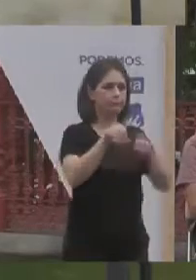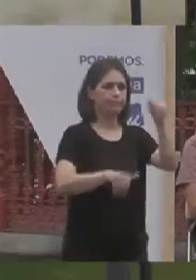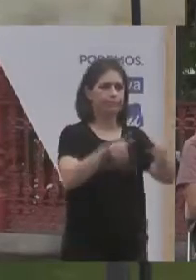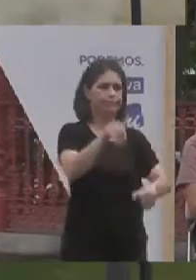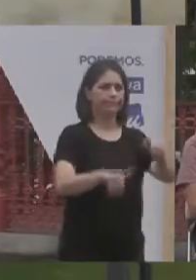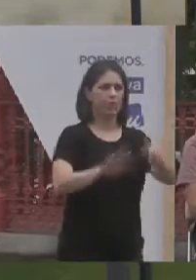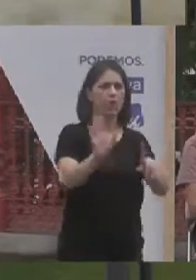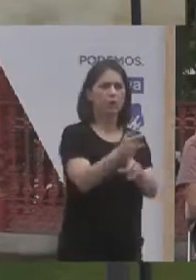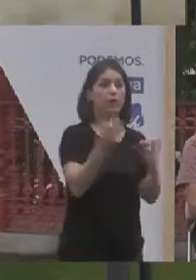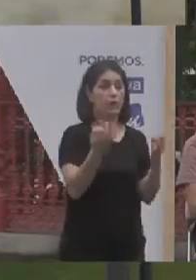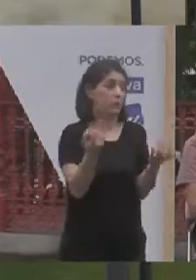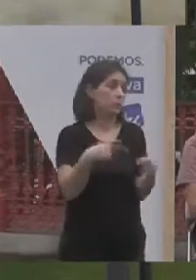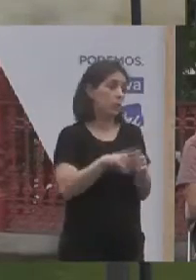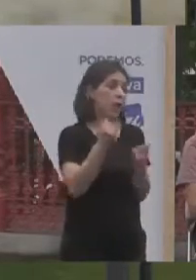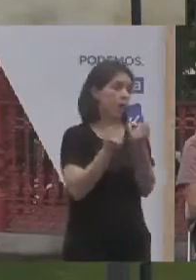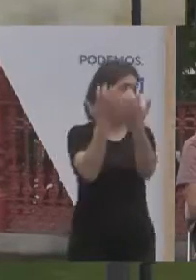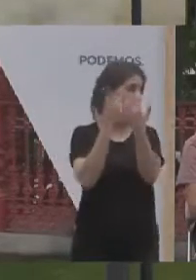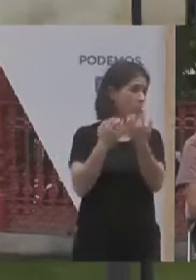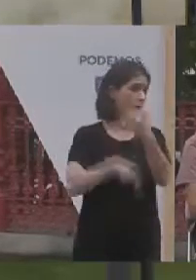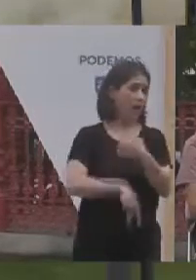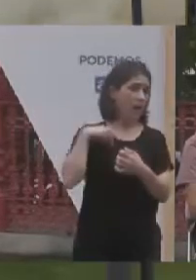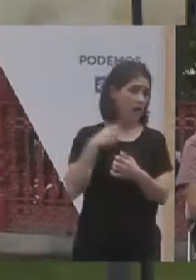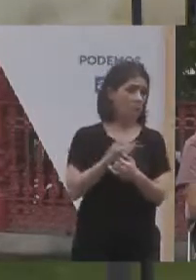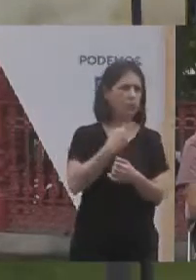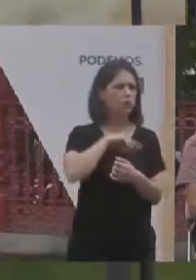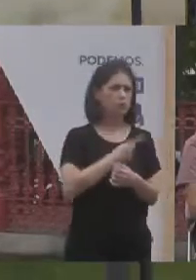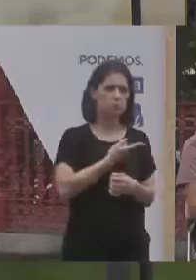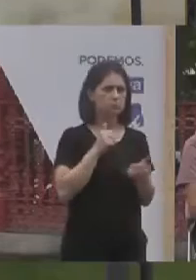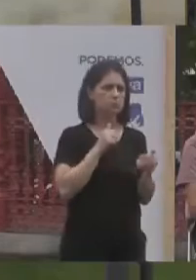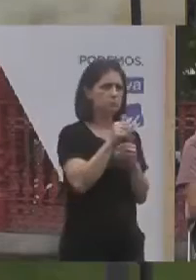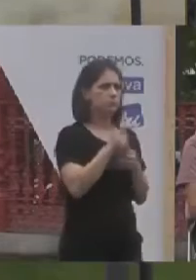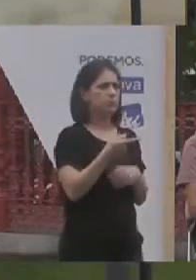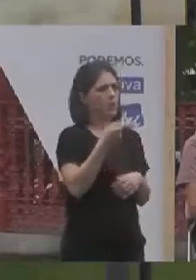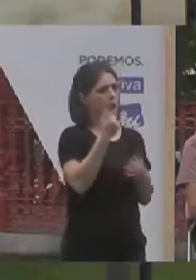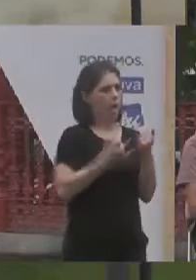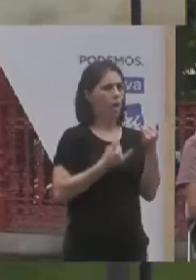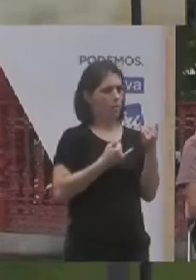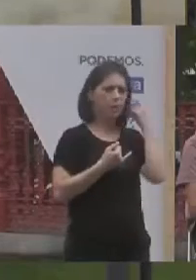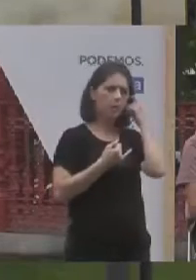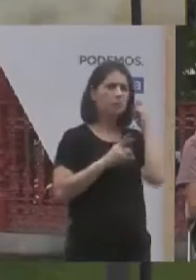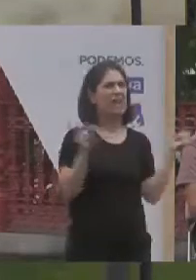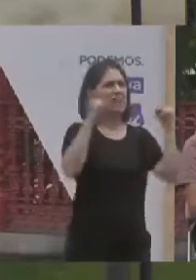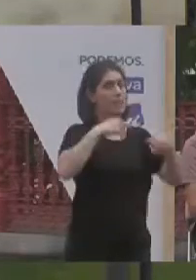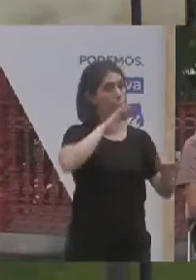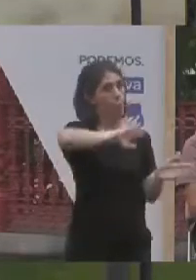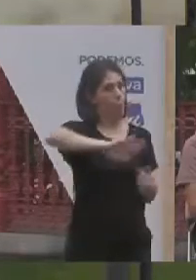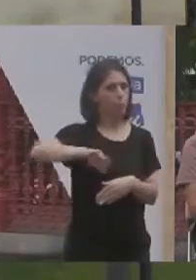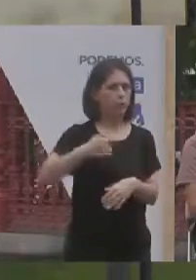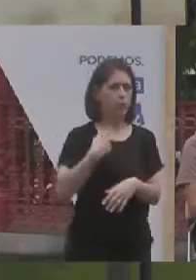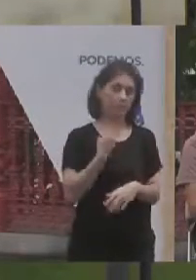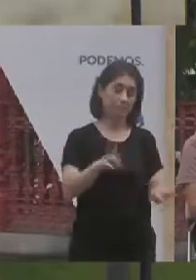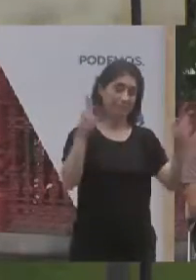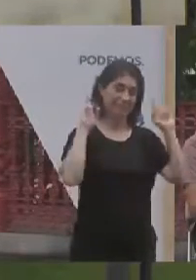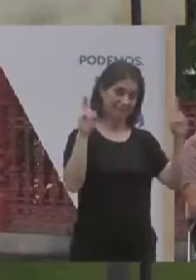a das Cortes Xerais, pero a nós todavía nos queda outra, que será a última, esperemos, polo menos nun tempiño para que nos